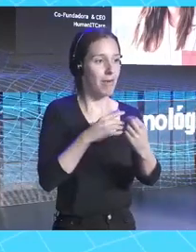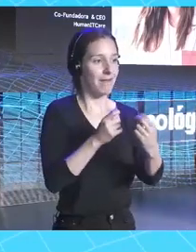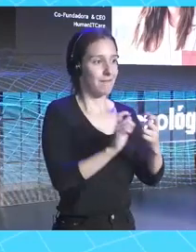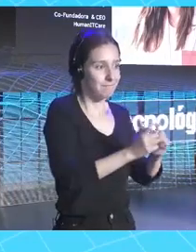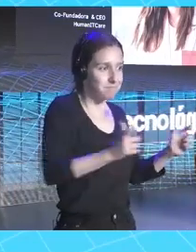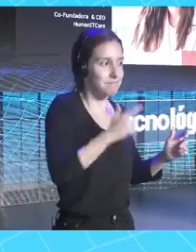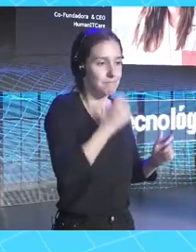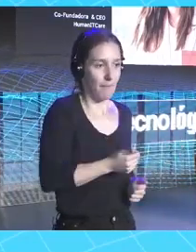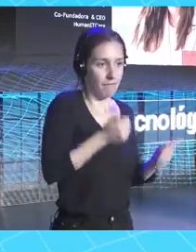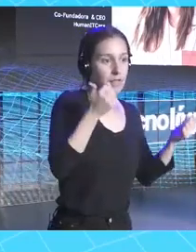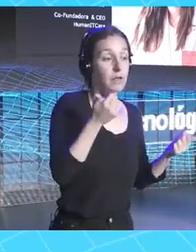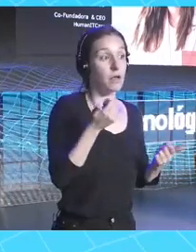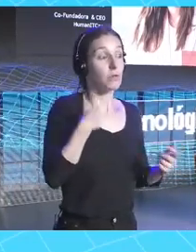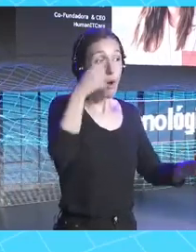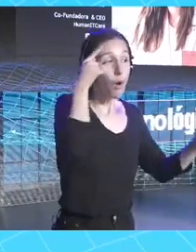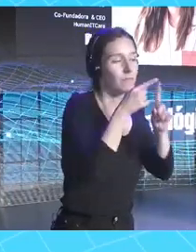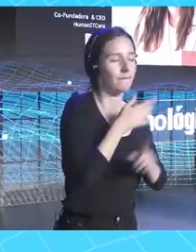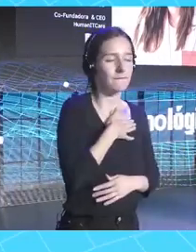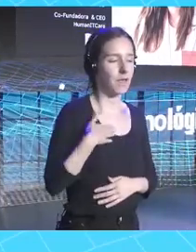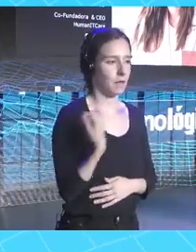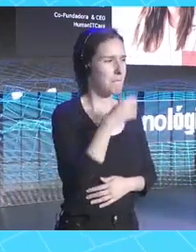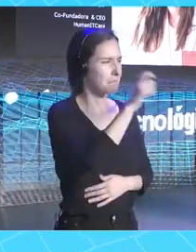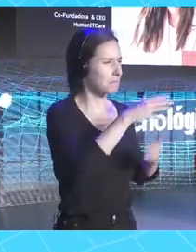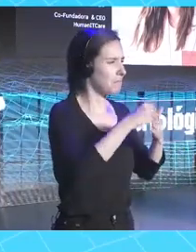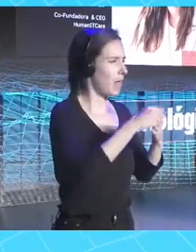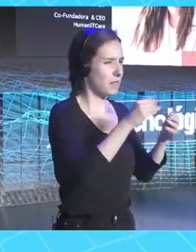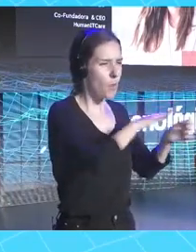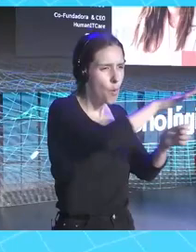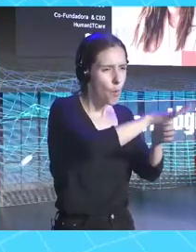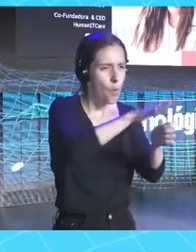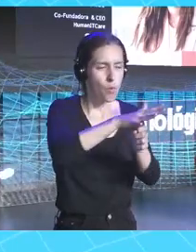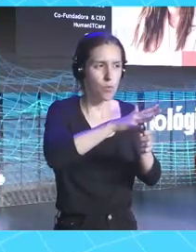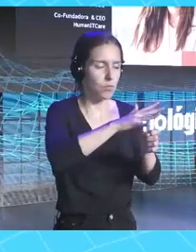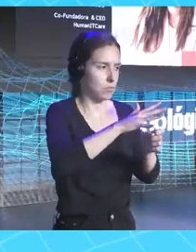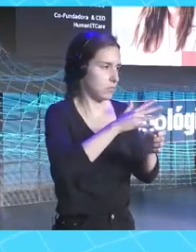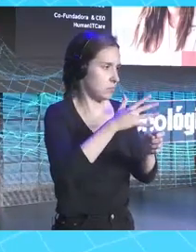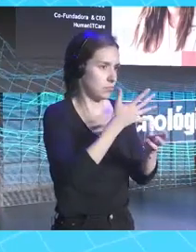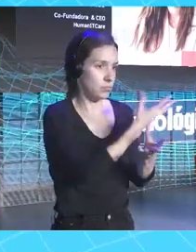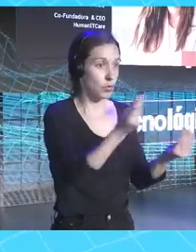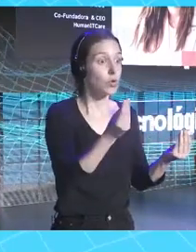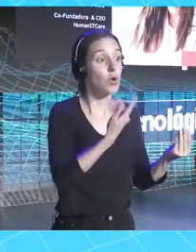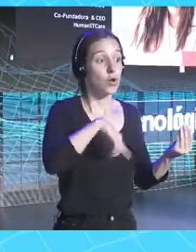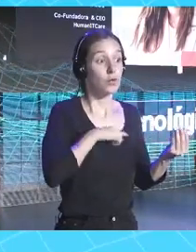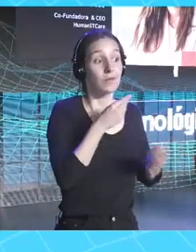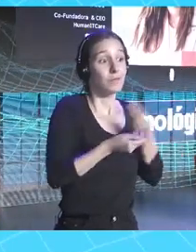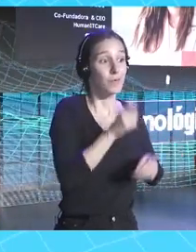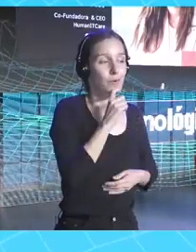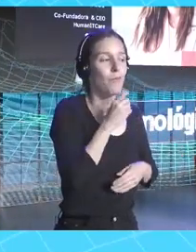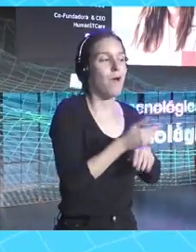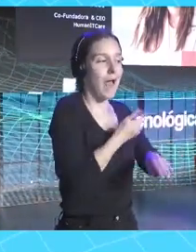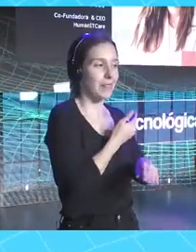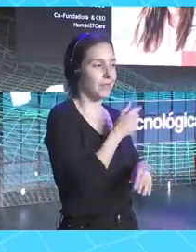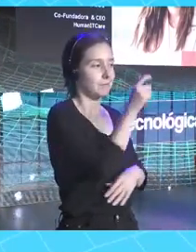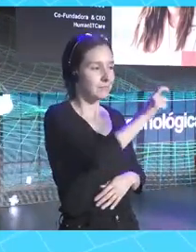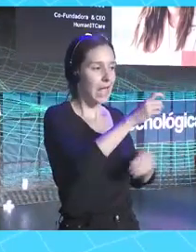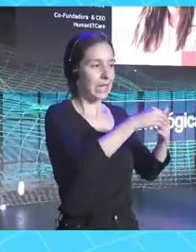y por lo tanto cumplir nuestra misión que era llegar a Muchos pacientes no Entonces eso evidentemente lo hemos hecho recogiendo muy bien el feedback yo creo que